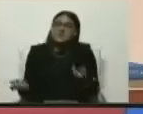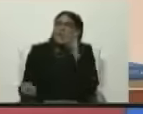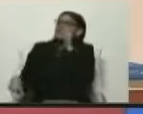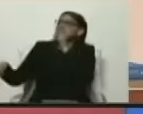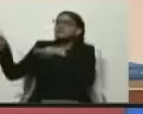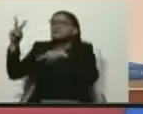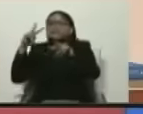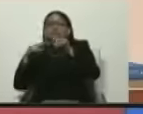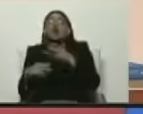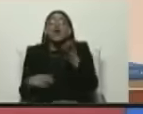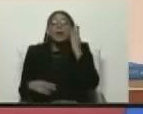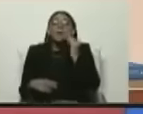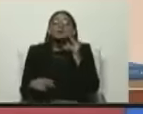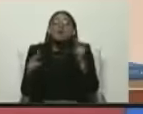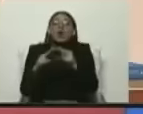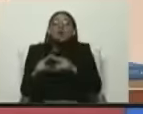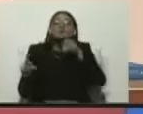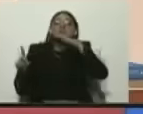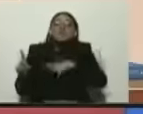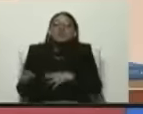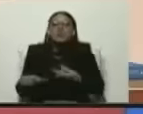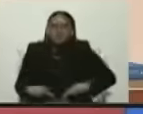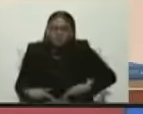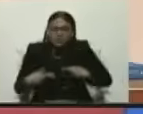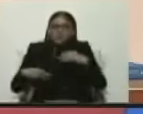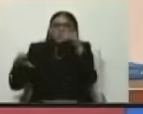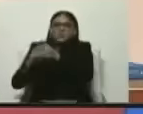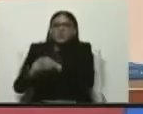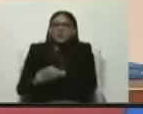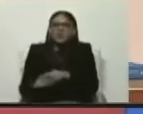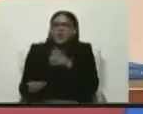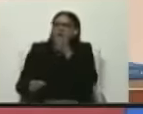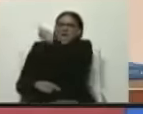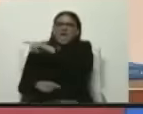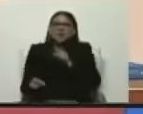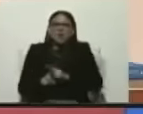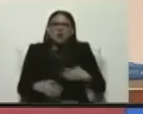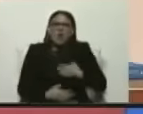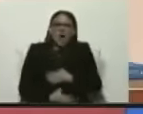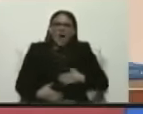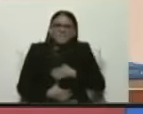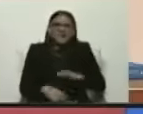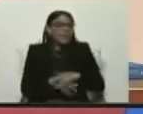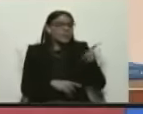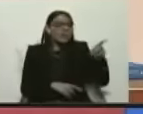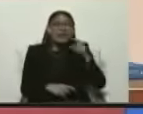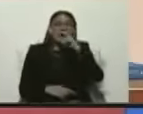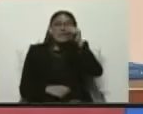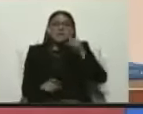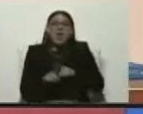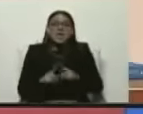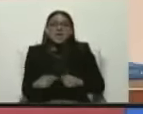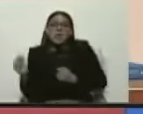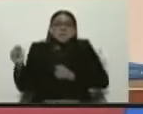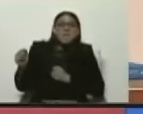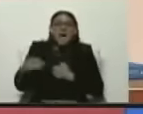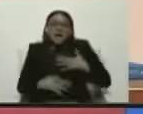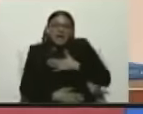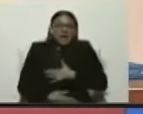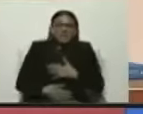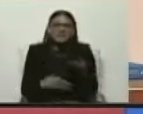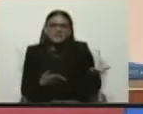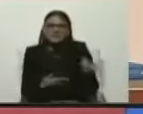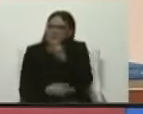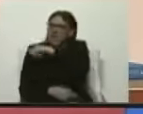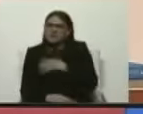barrio? Entonces los tipos se amargan porque Nicolás sale bailando. Ah, bueno, pues. ¿Eh? Porque